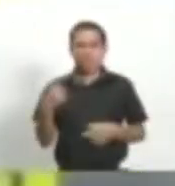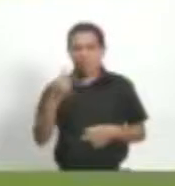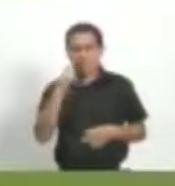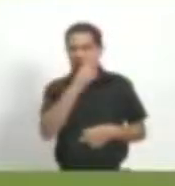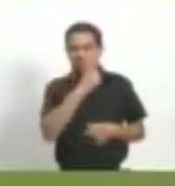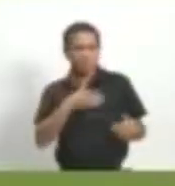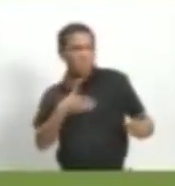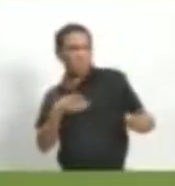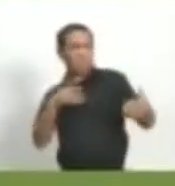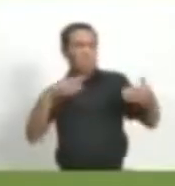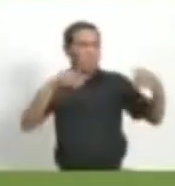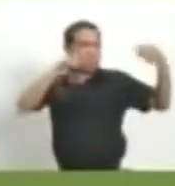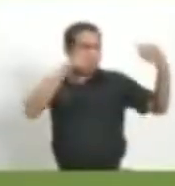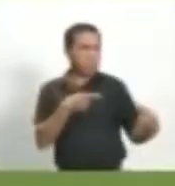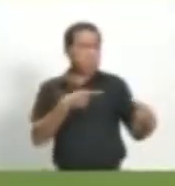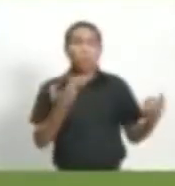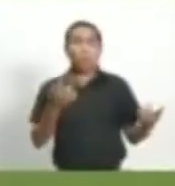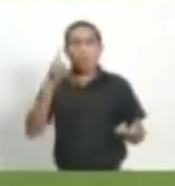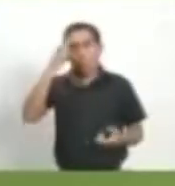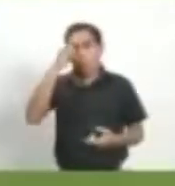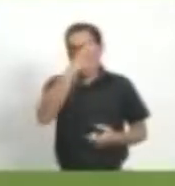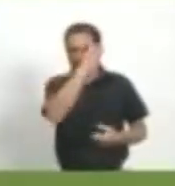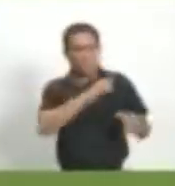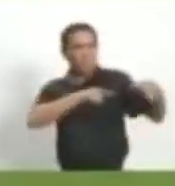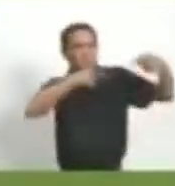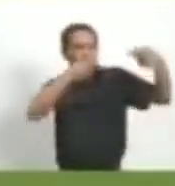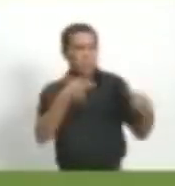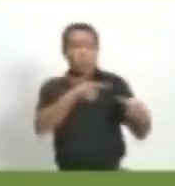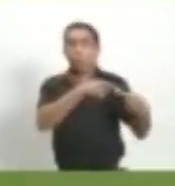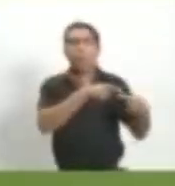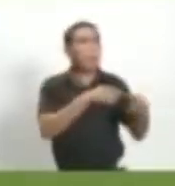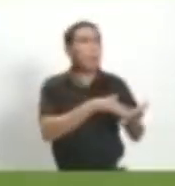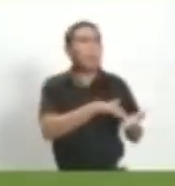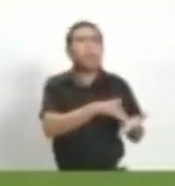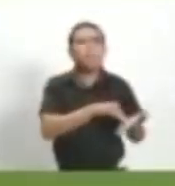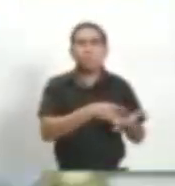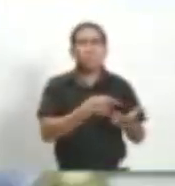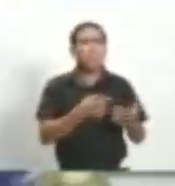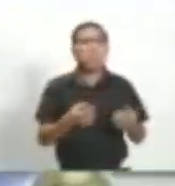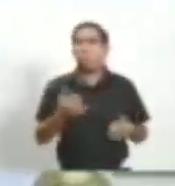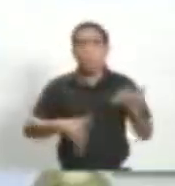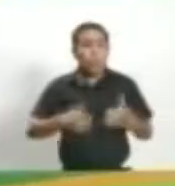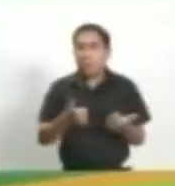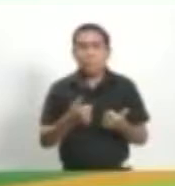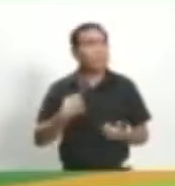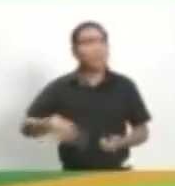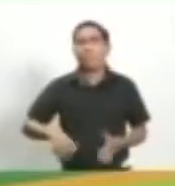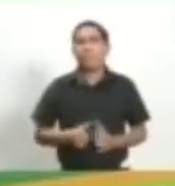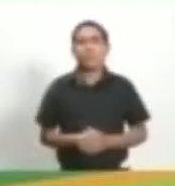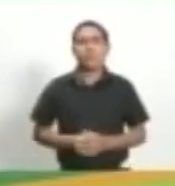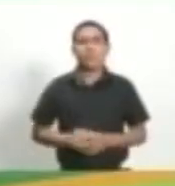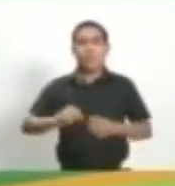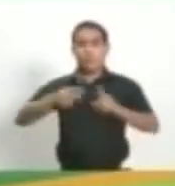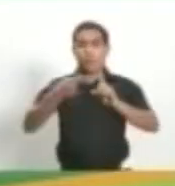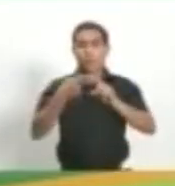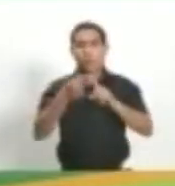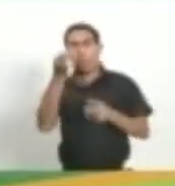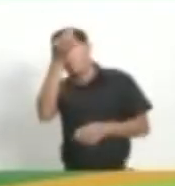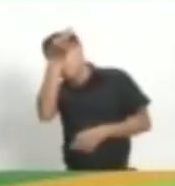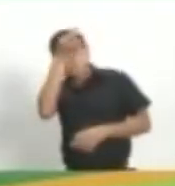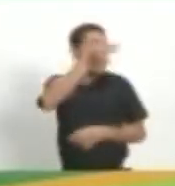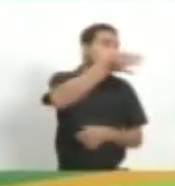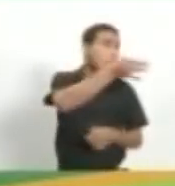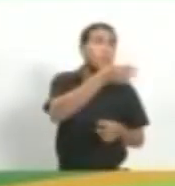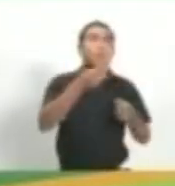independiente totalmente Atlético desdibujado. No encontraban la pelota. El primero de los goles de cabeza, el segundo